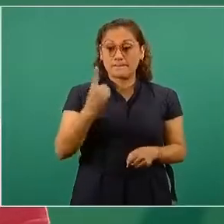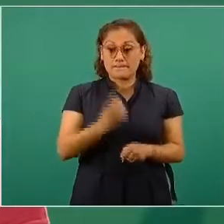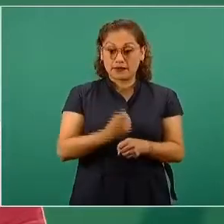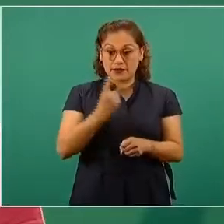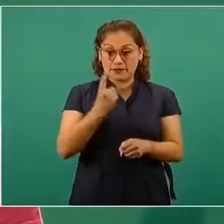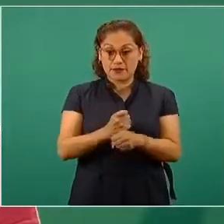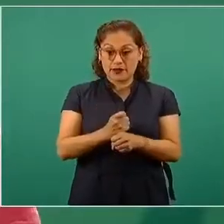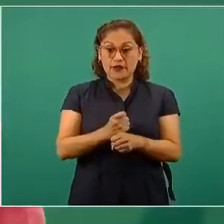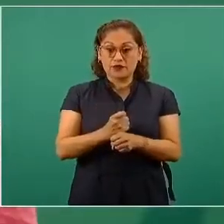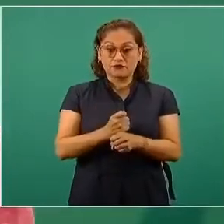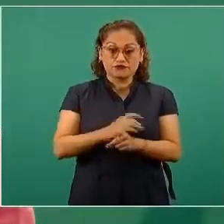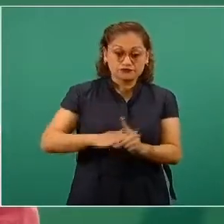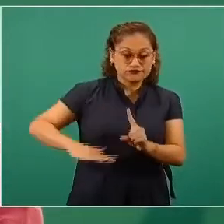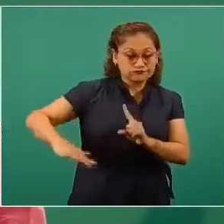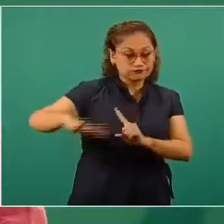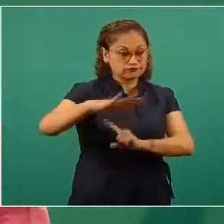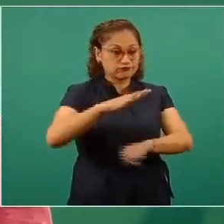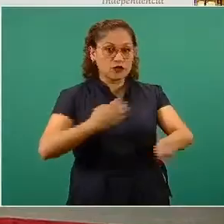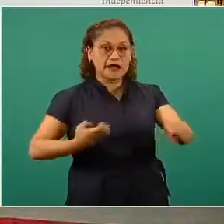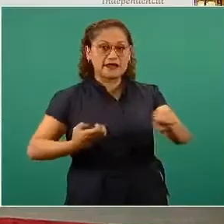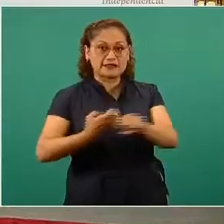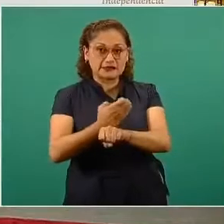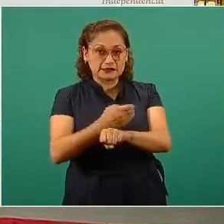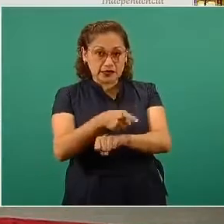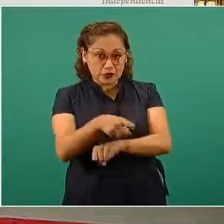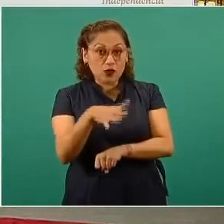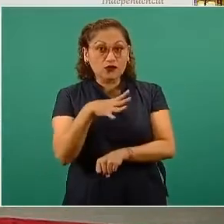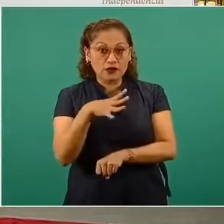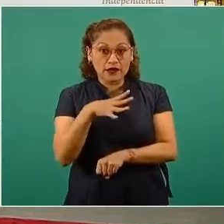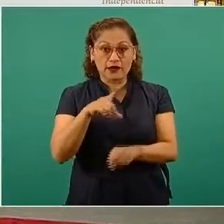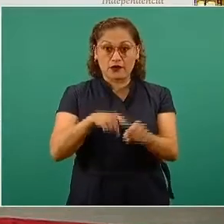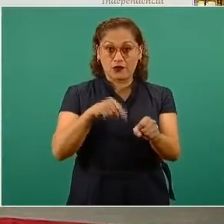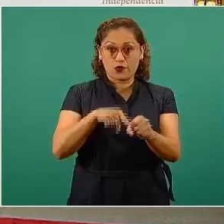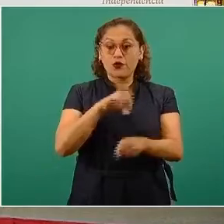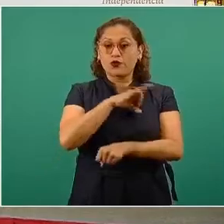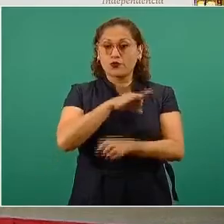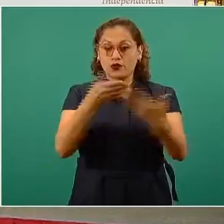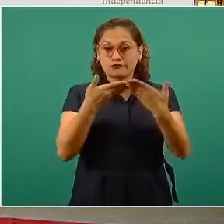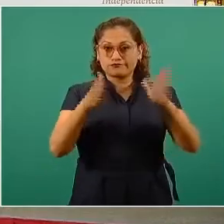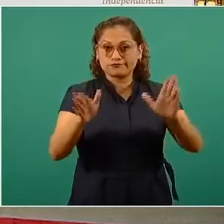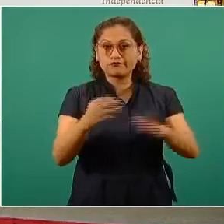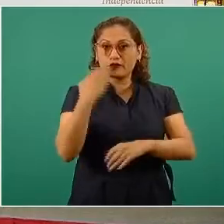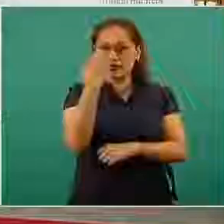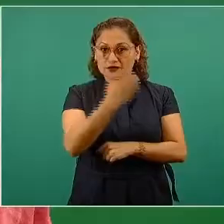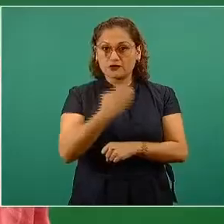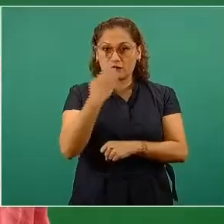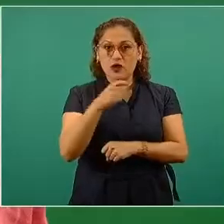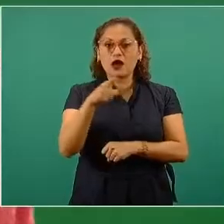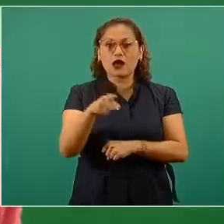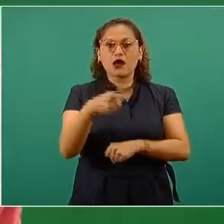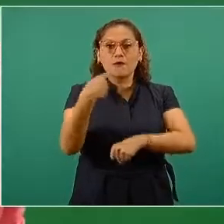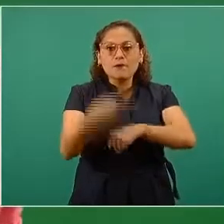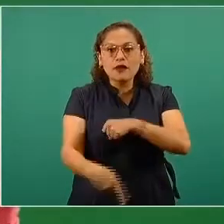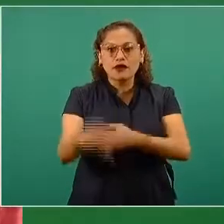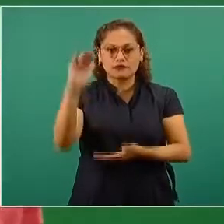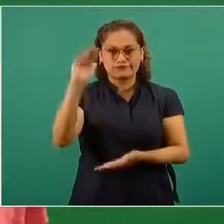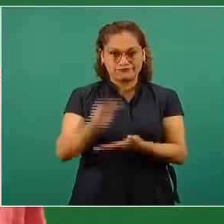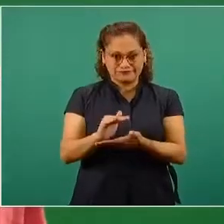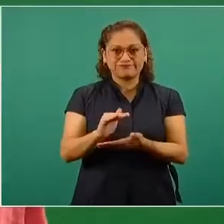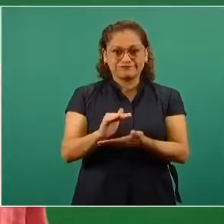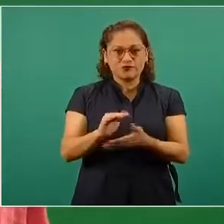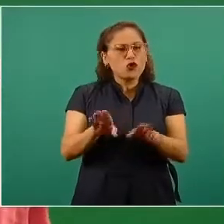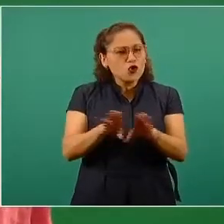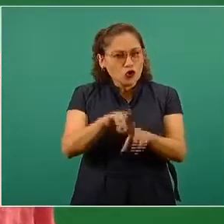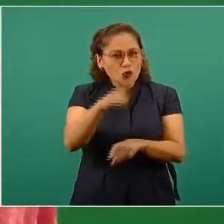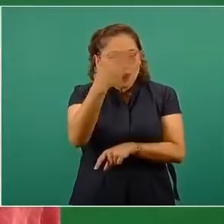posibilidad de abrir las escuelas, dado que exista baja actividad epidémica, y porque eso lo